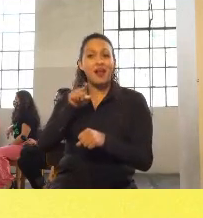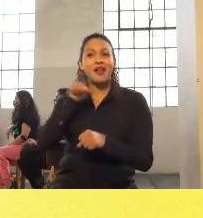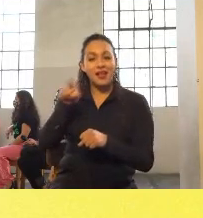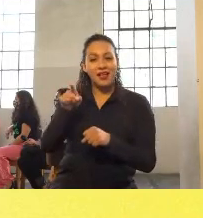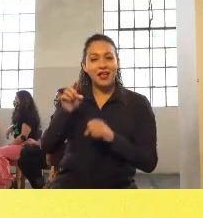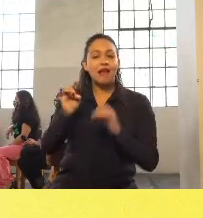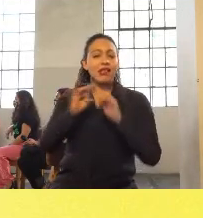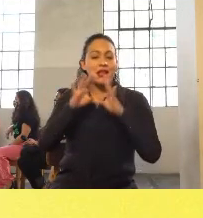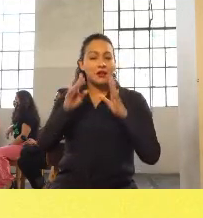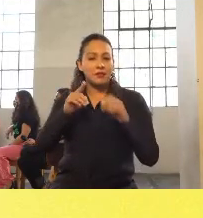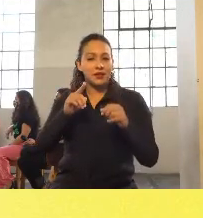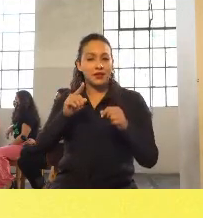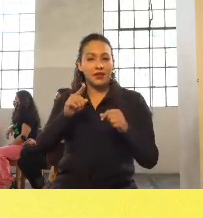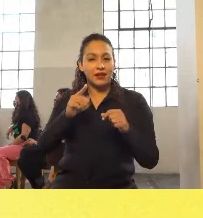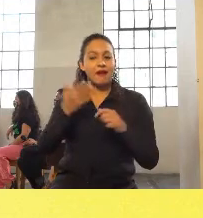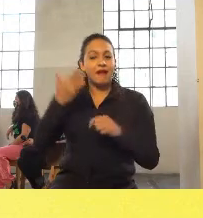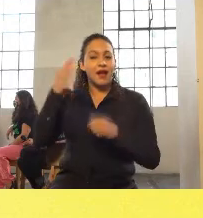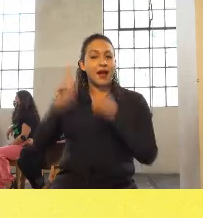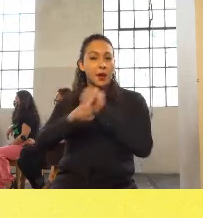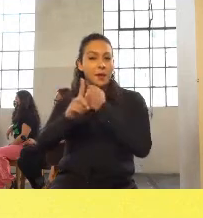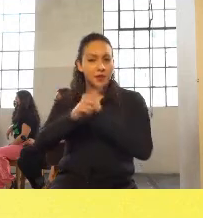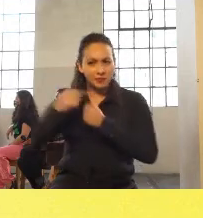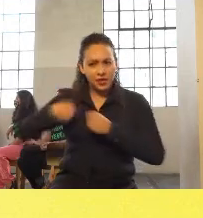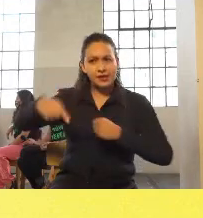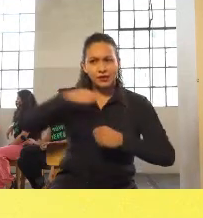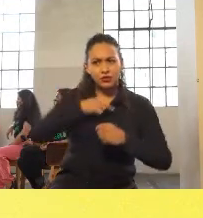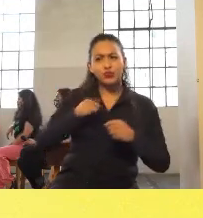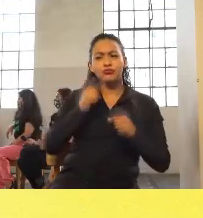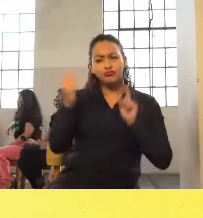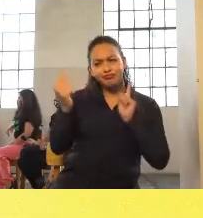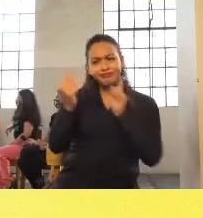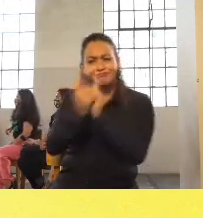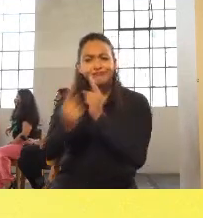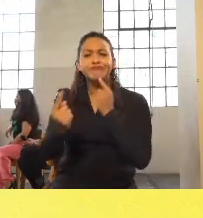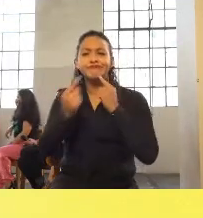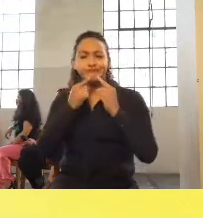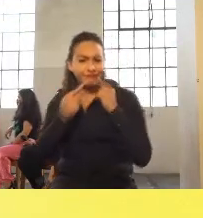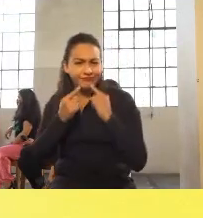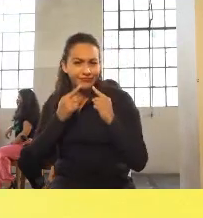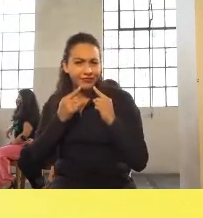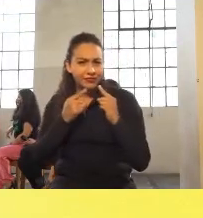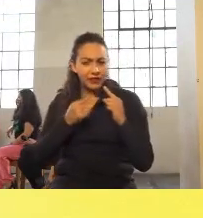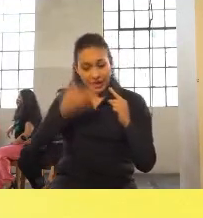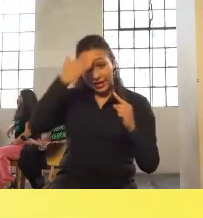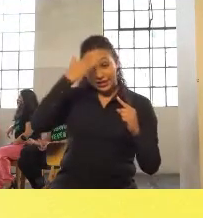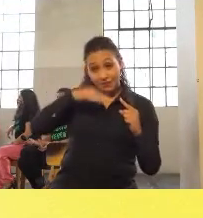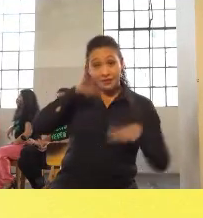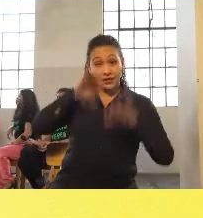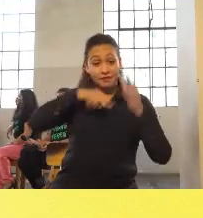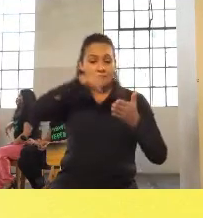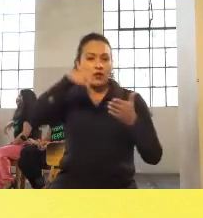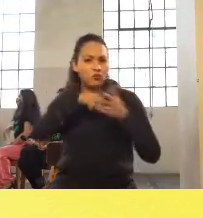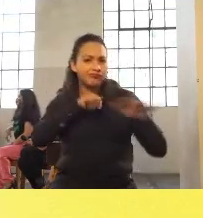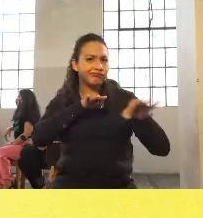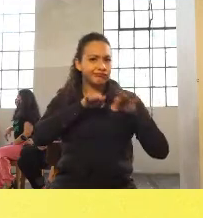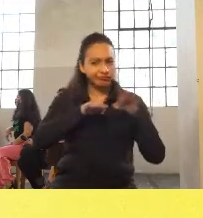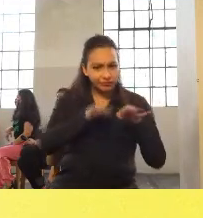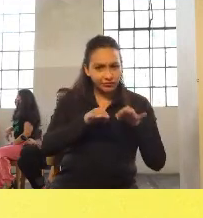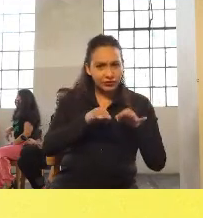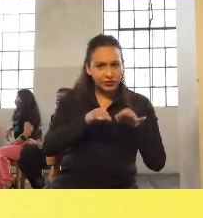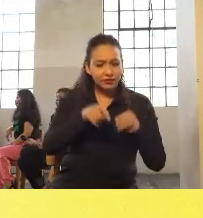por ejemplo, como, o sea, directo, o sea, nada de andar endulzando las cosas, porque también estamos muy acostumbradas a que tanto en espacios laborales como